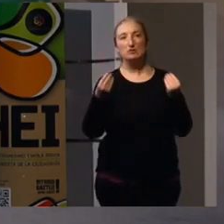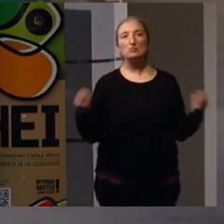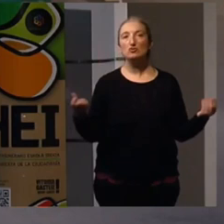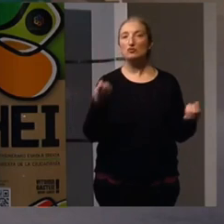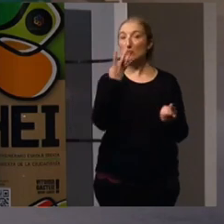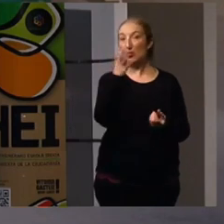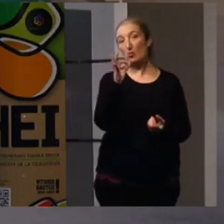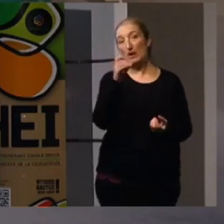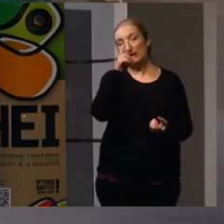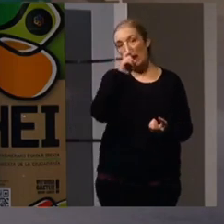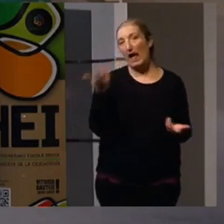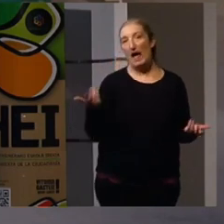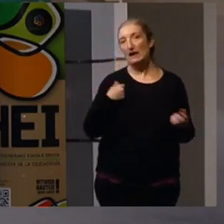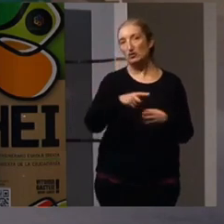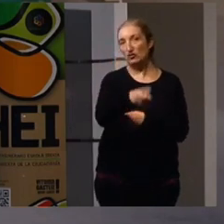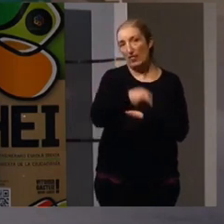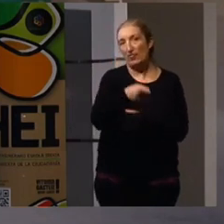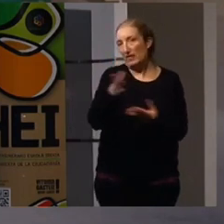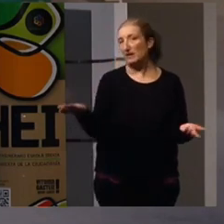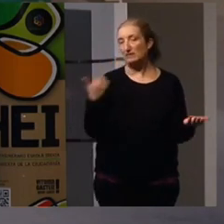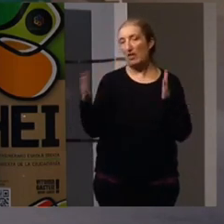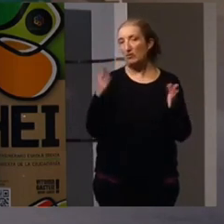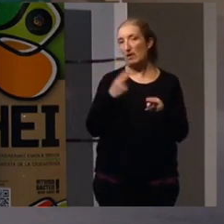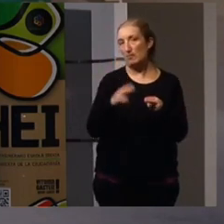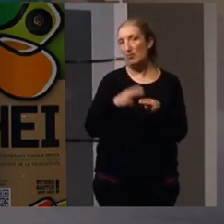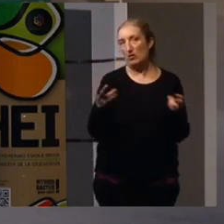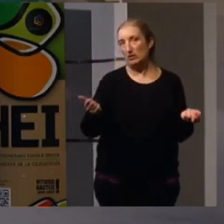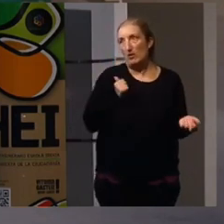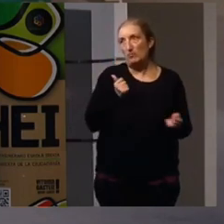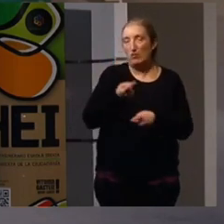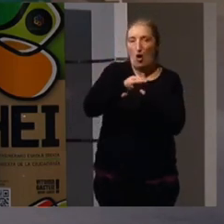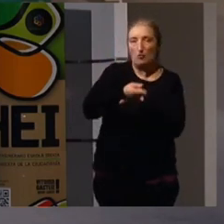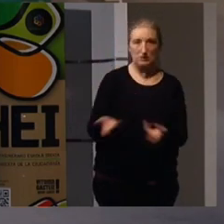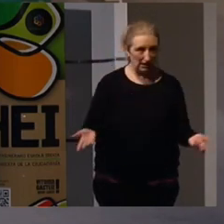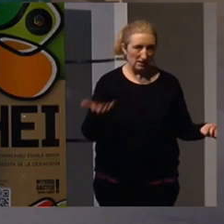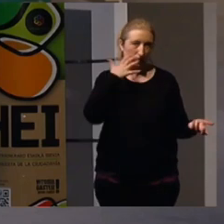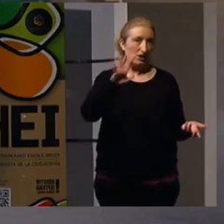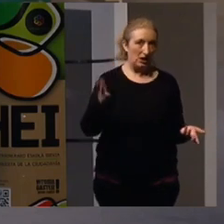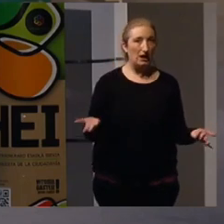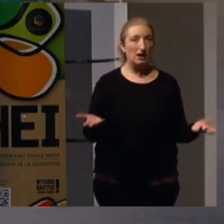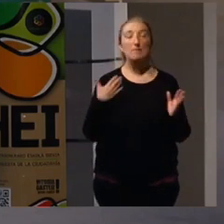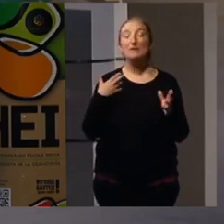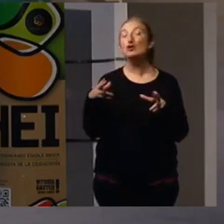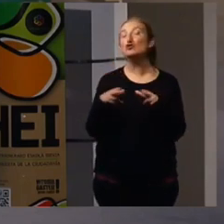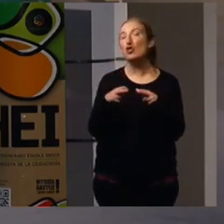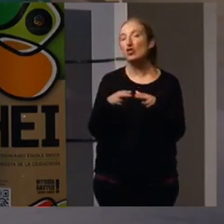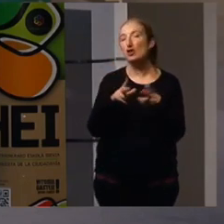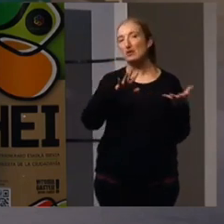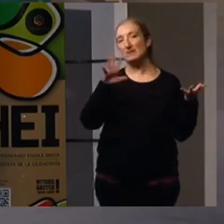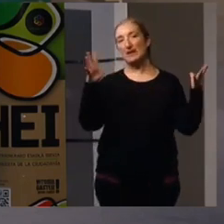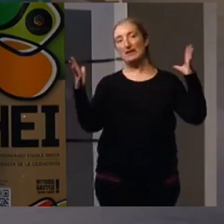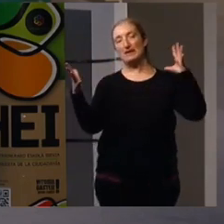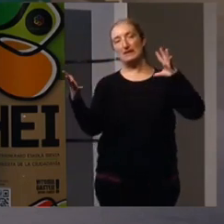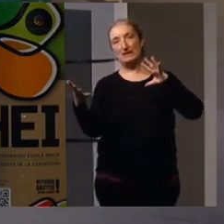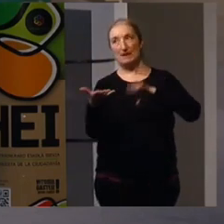también por los 40 años de franquismo, que de alguna manera supusieron una cosa muy artificial, ¿no? y muy rara. Sociológicamente hay cambios que,